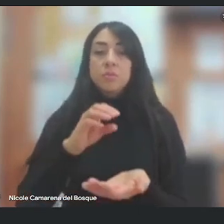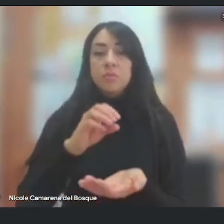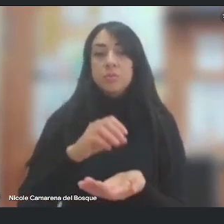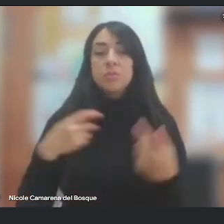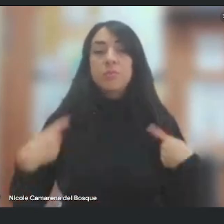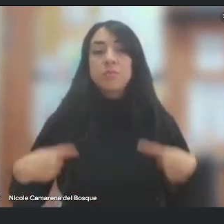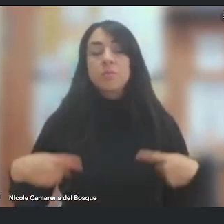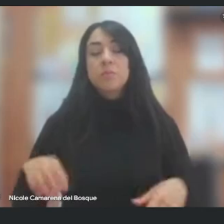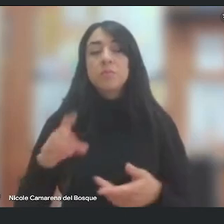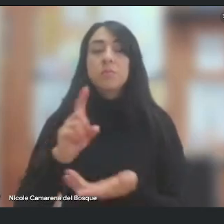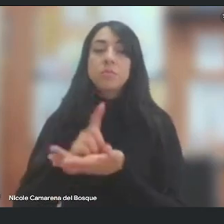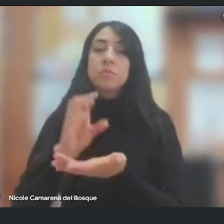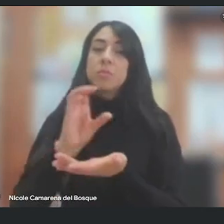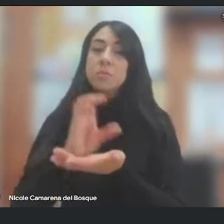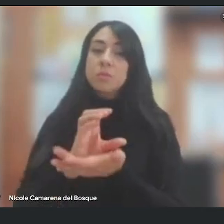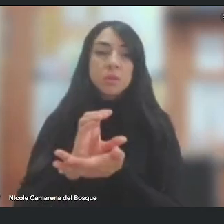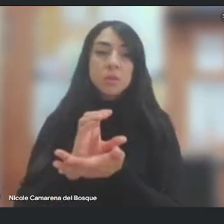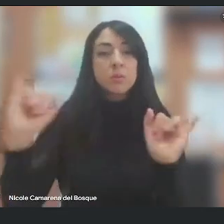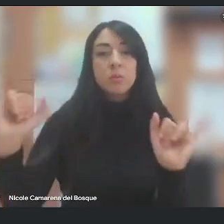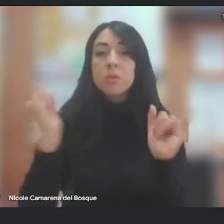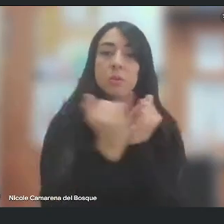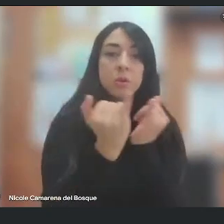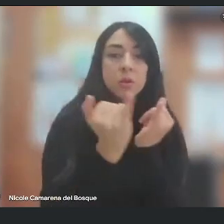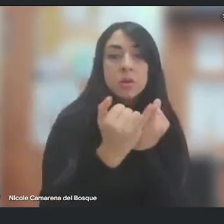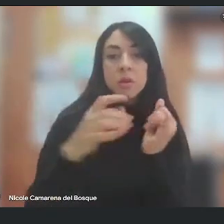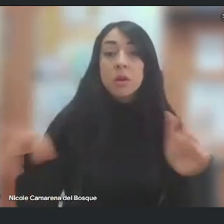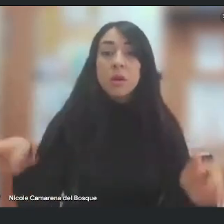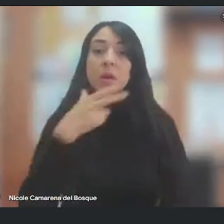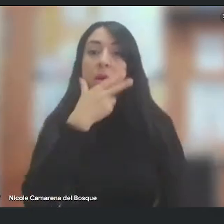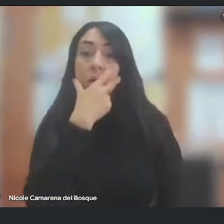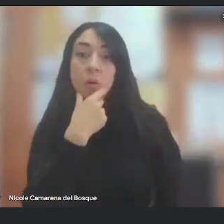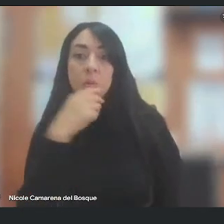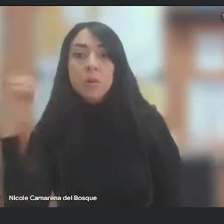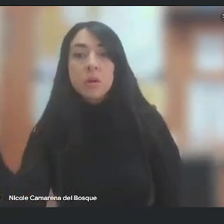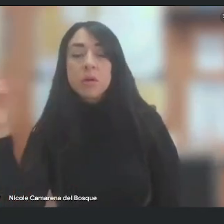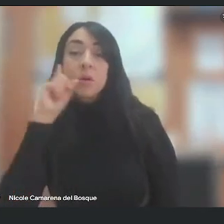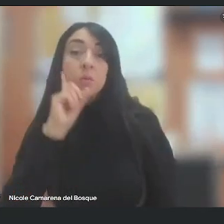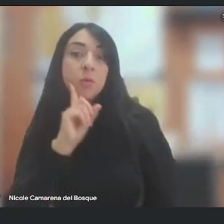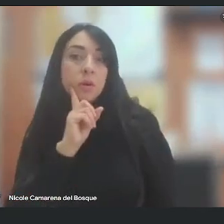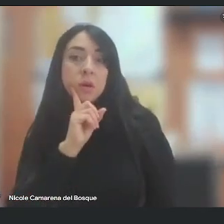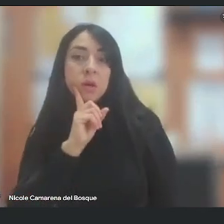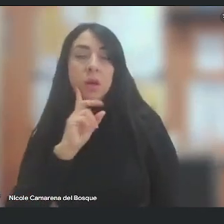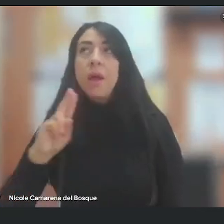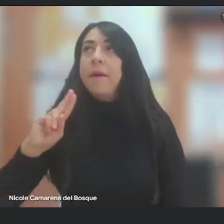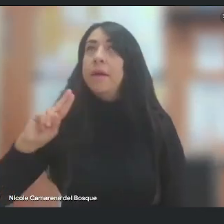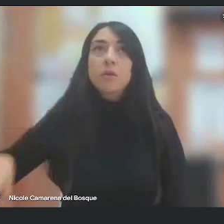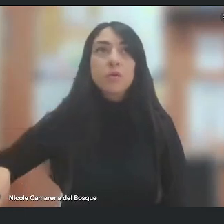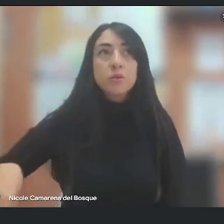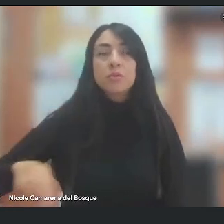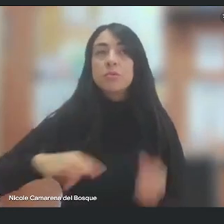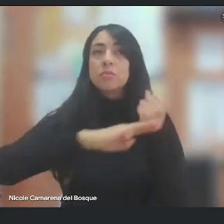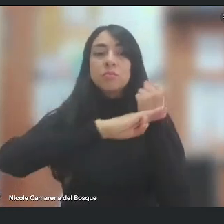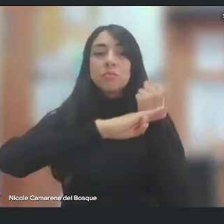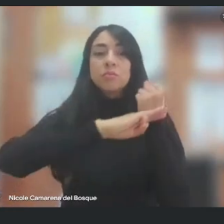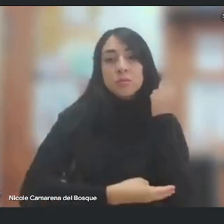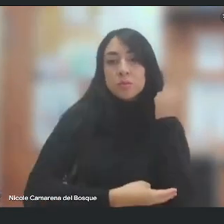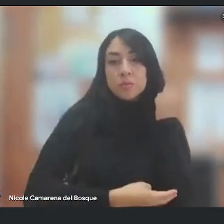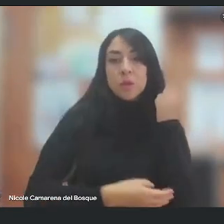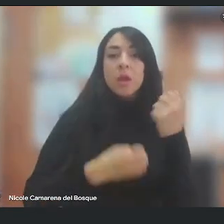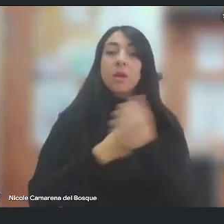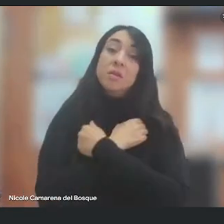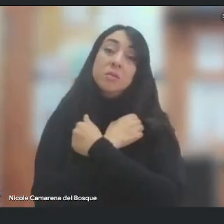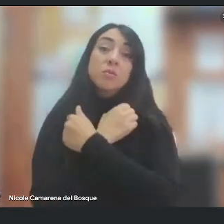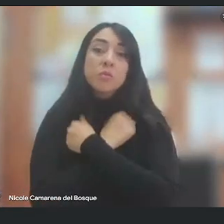te educo para que no tengas un embarazo no deseado. Te educo para que no tengas una enfermedad de transmisión sexual, sino también es